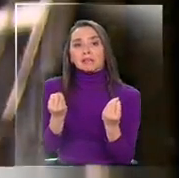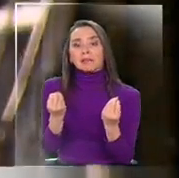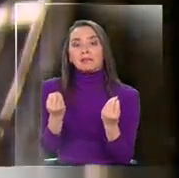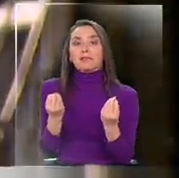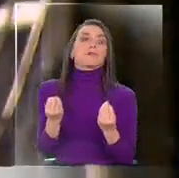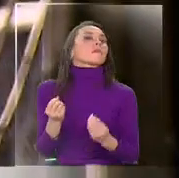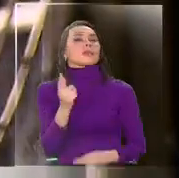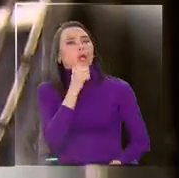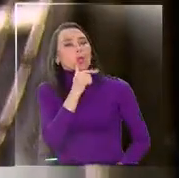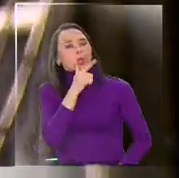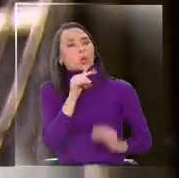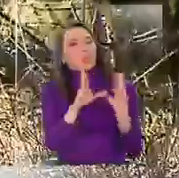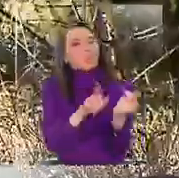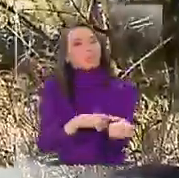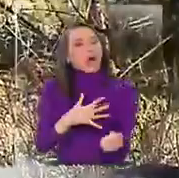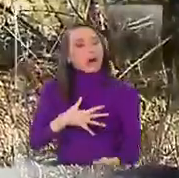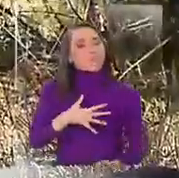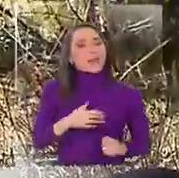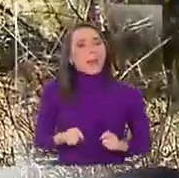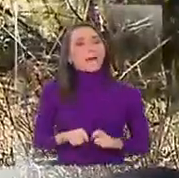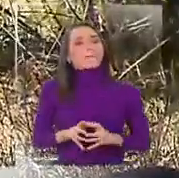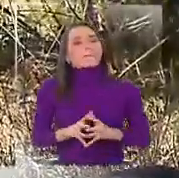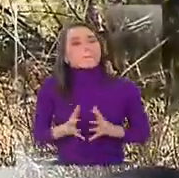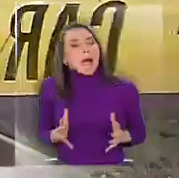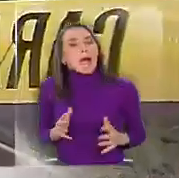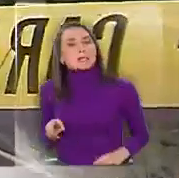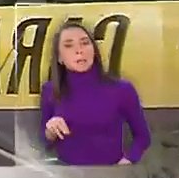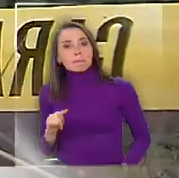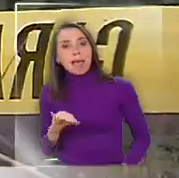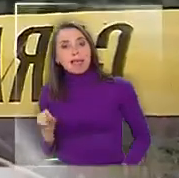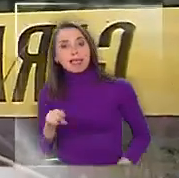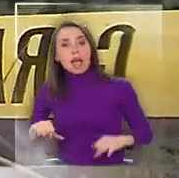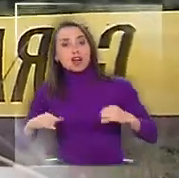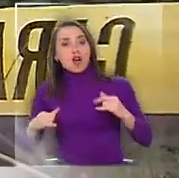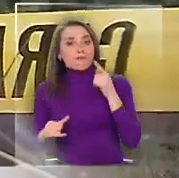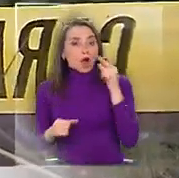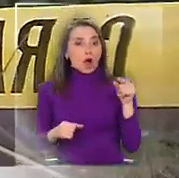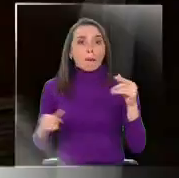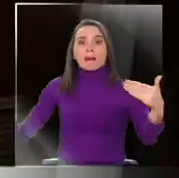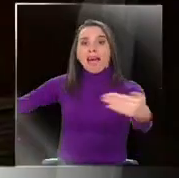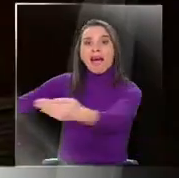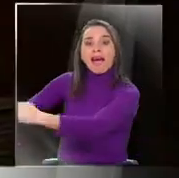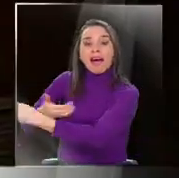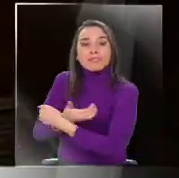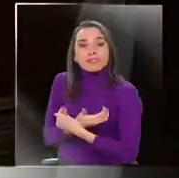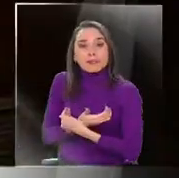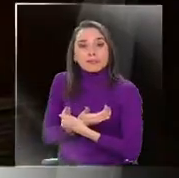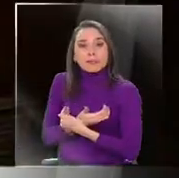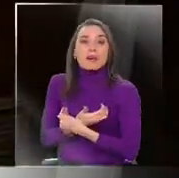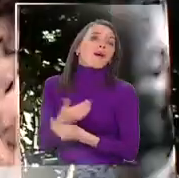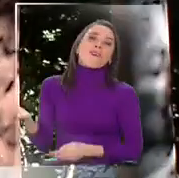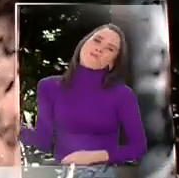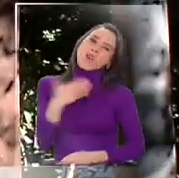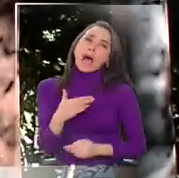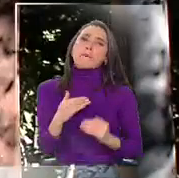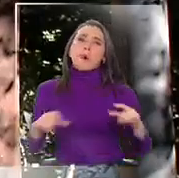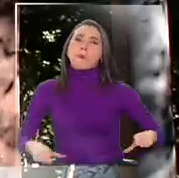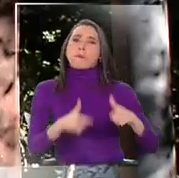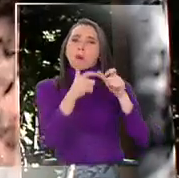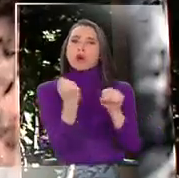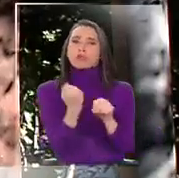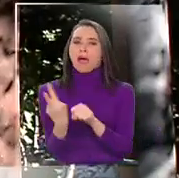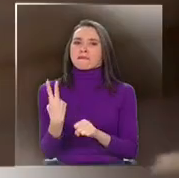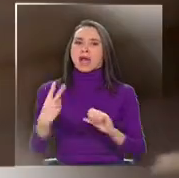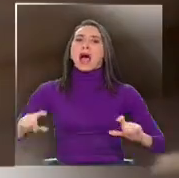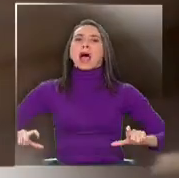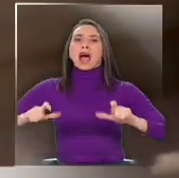Pero las dudas de la familia aumentó cuando supieron que Matías, el joven que Manuel había acogido, que solo había llevado a Pucón para trabajar en la construcción y